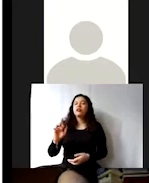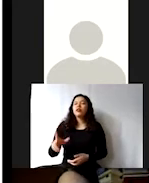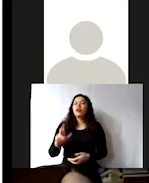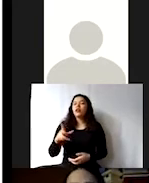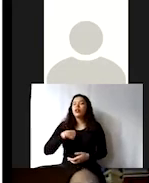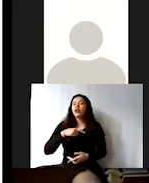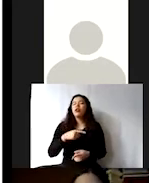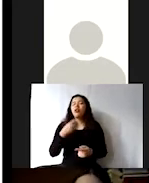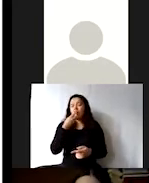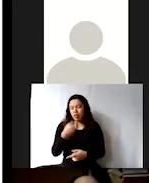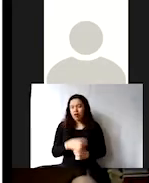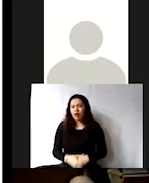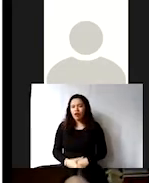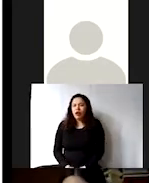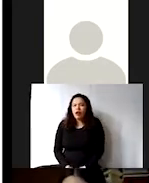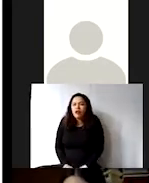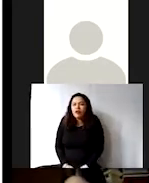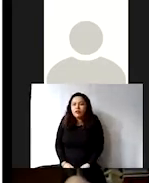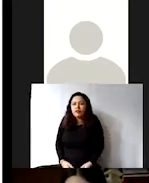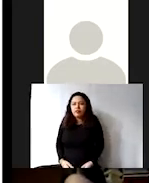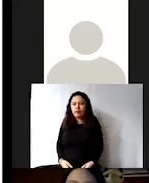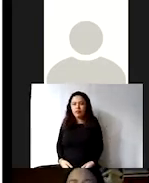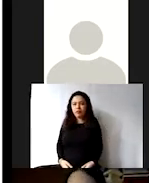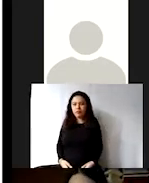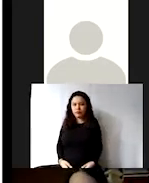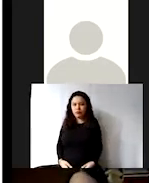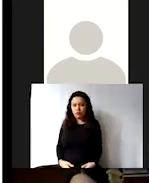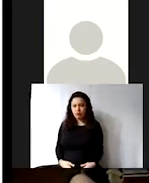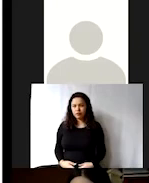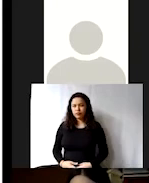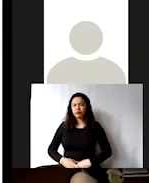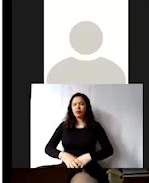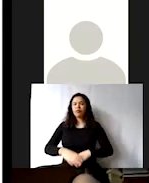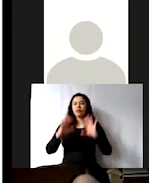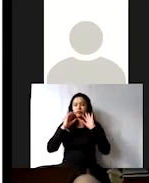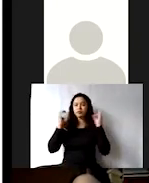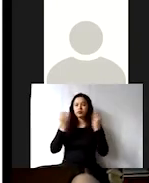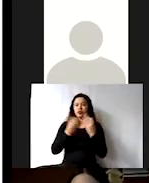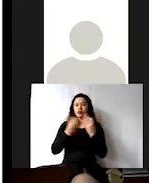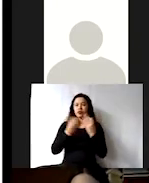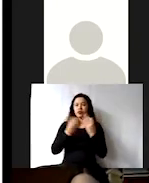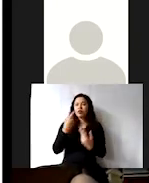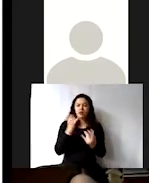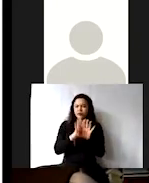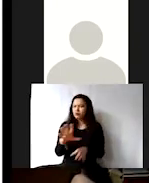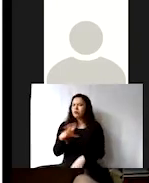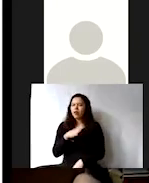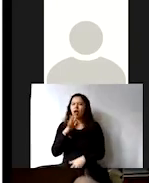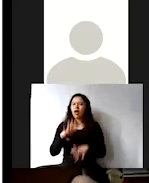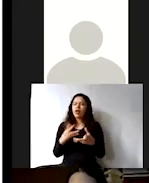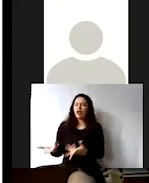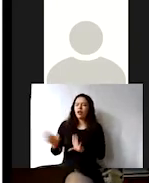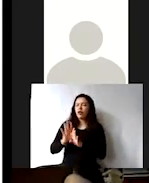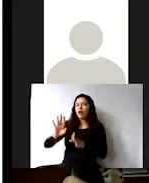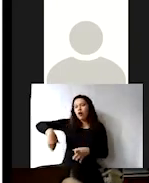que me refiero. La organización cuenta con información propia, ¿no? A veces se la queda, a